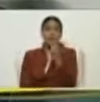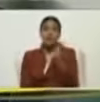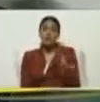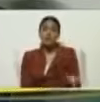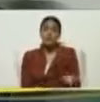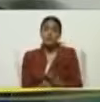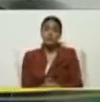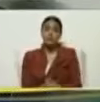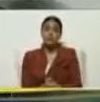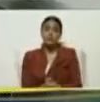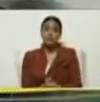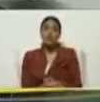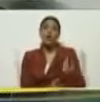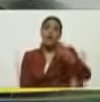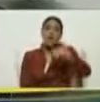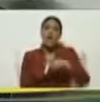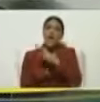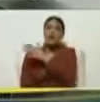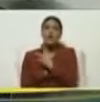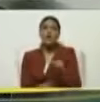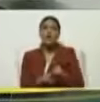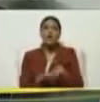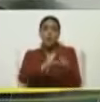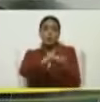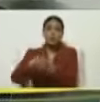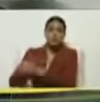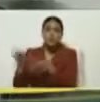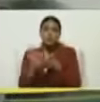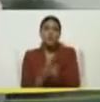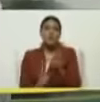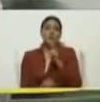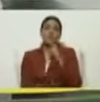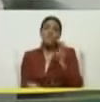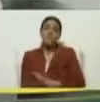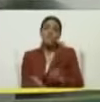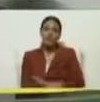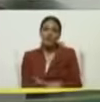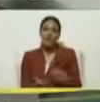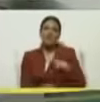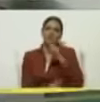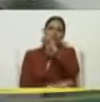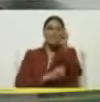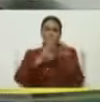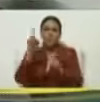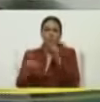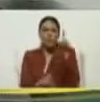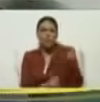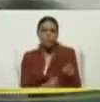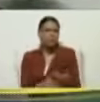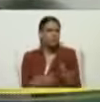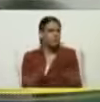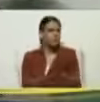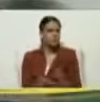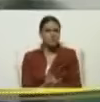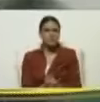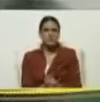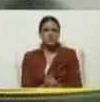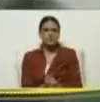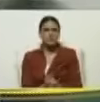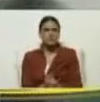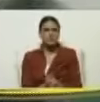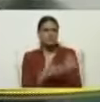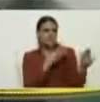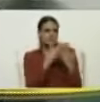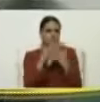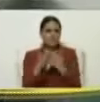Ellos tratan de invisibilizar la verdad. Yo preguntaría, Ángel Giovanni, dígame un